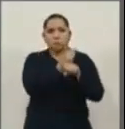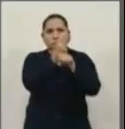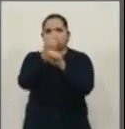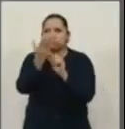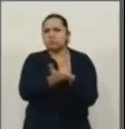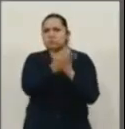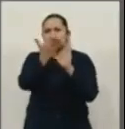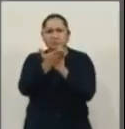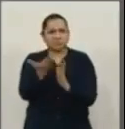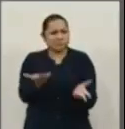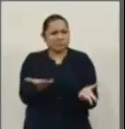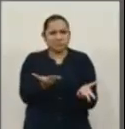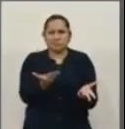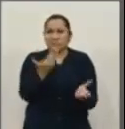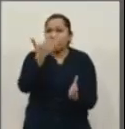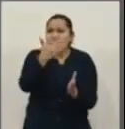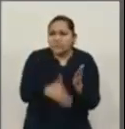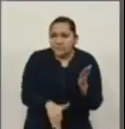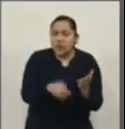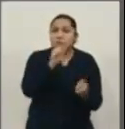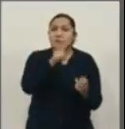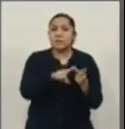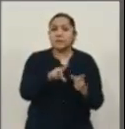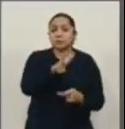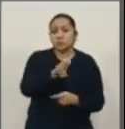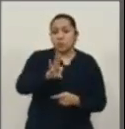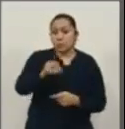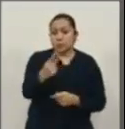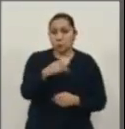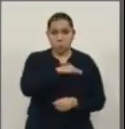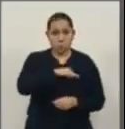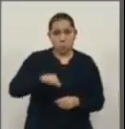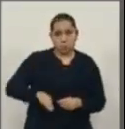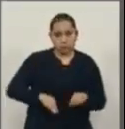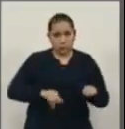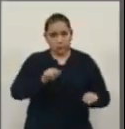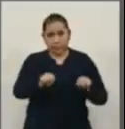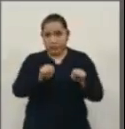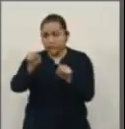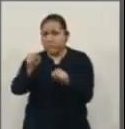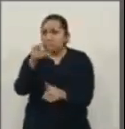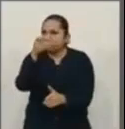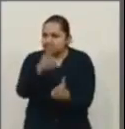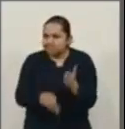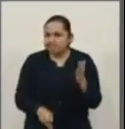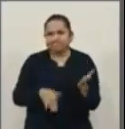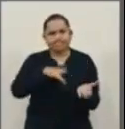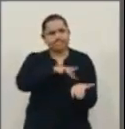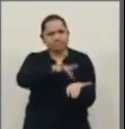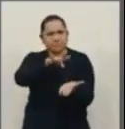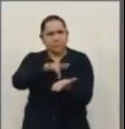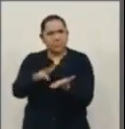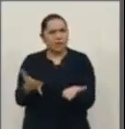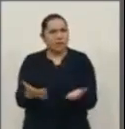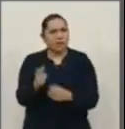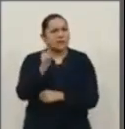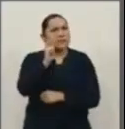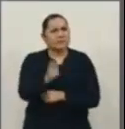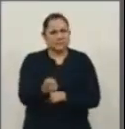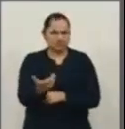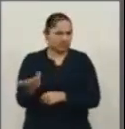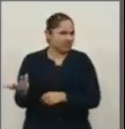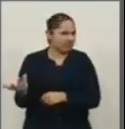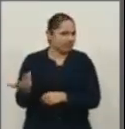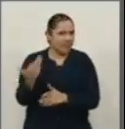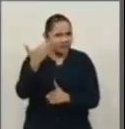han apoyado directamente a 41 municipios. Estamos hablando de mucha